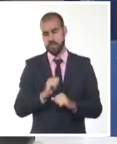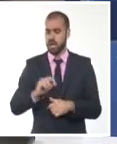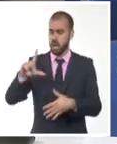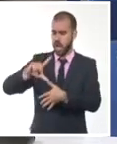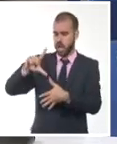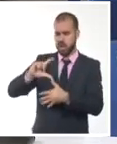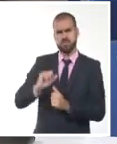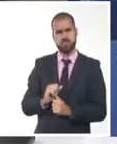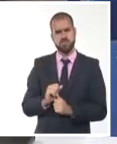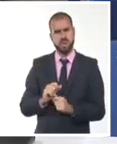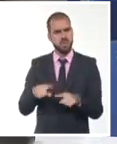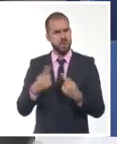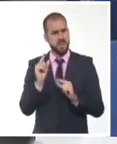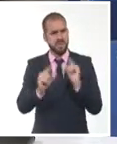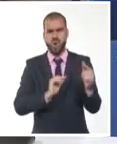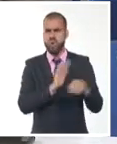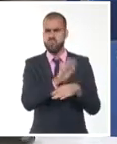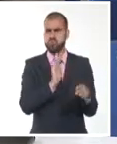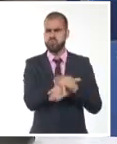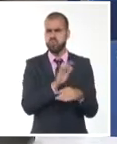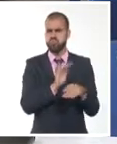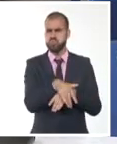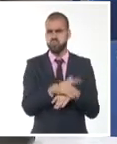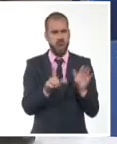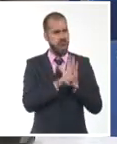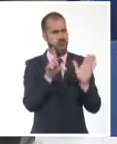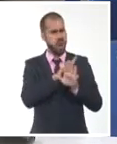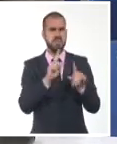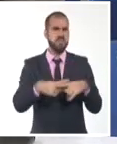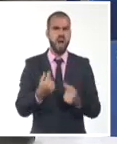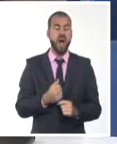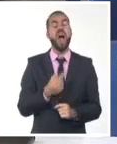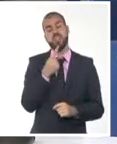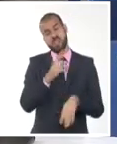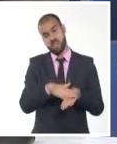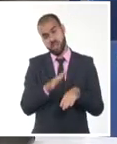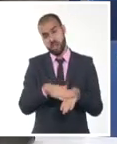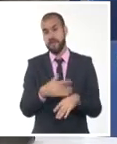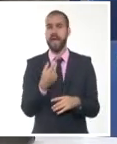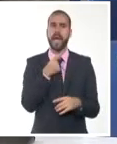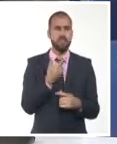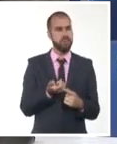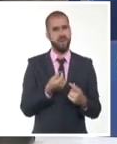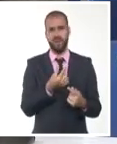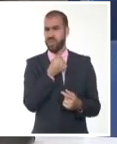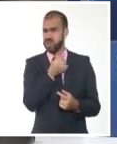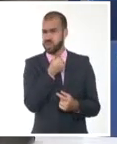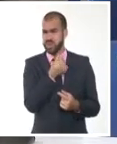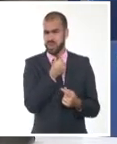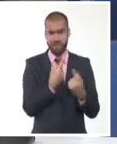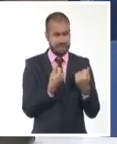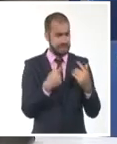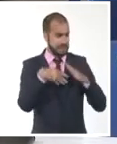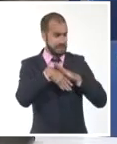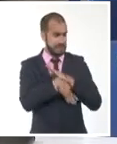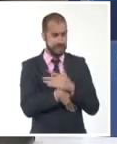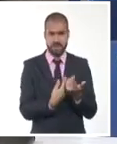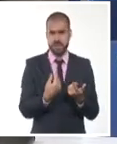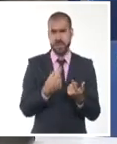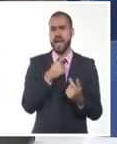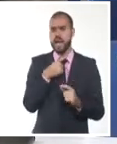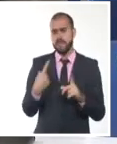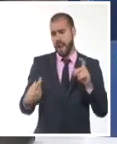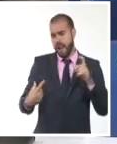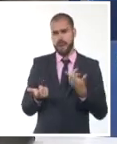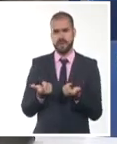Centroamérica? Bueno, por muchas razones. Se migra por la pobreza, por cuestiones económicas, se migra debido a conflictos armados, se migra a causa